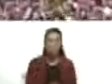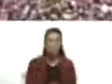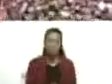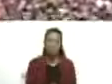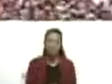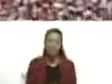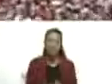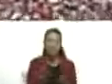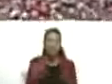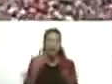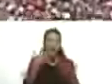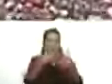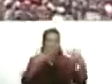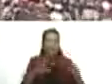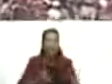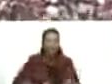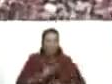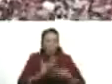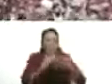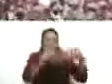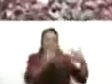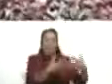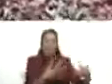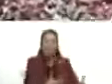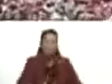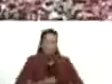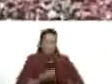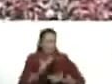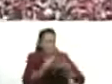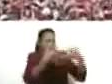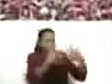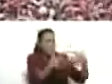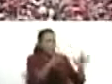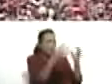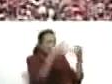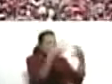Era profética, ¿verdad? Era profética.